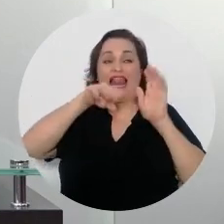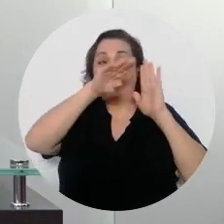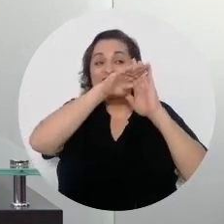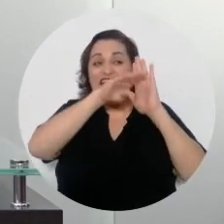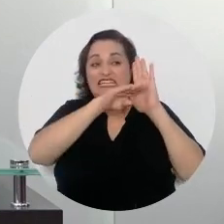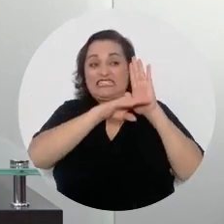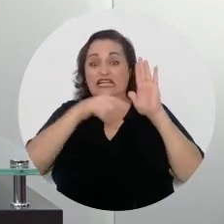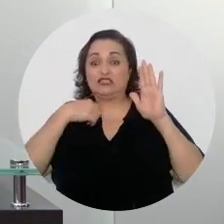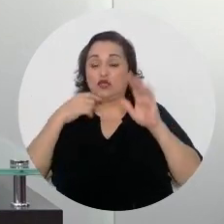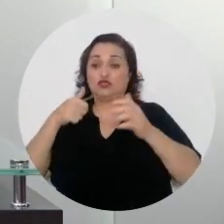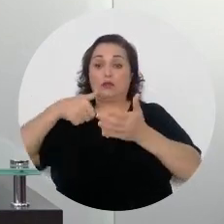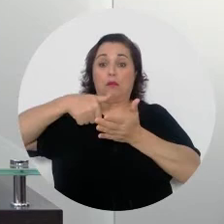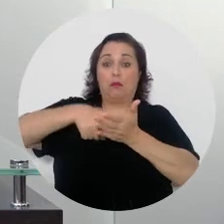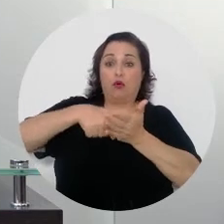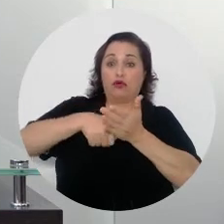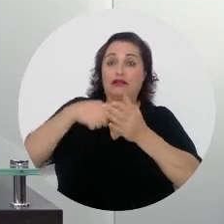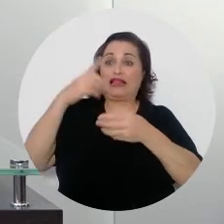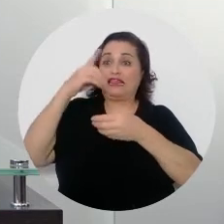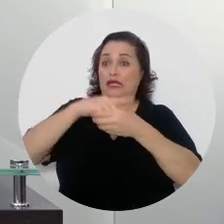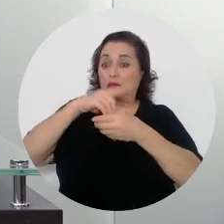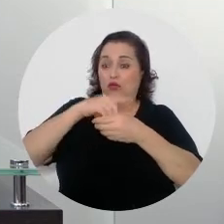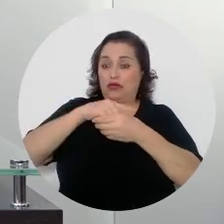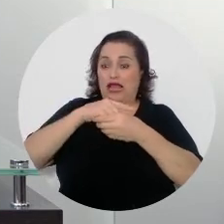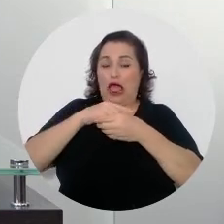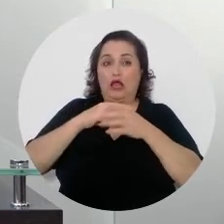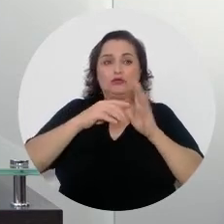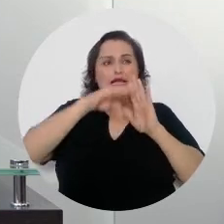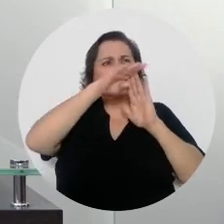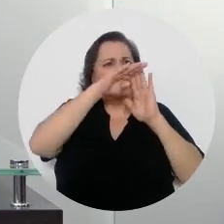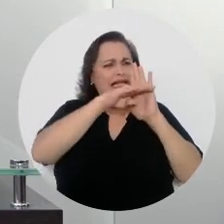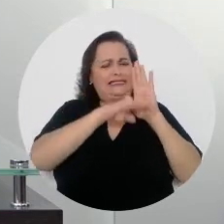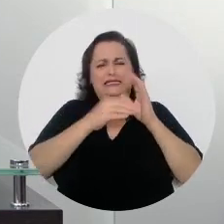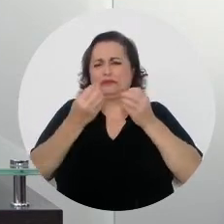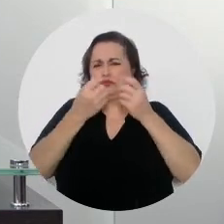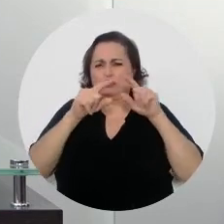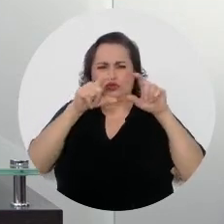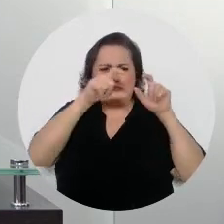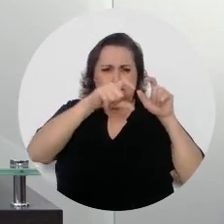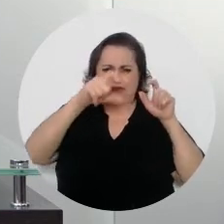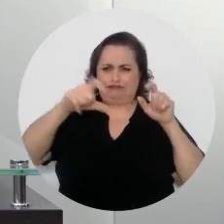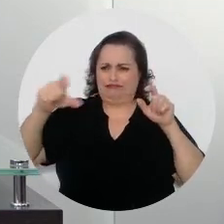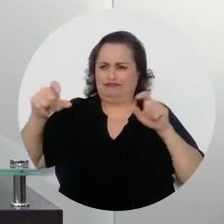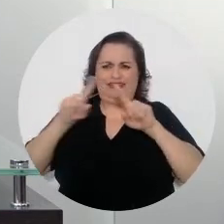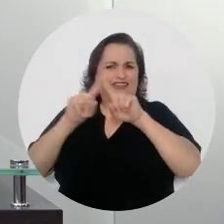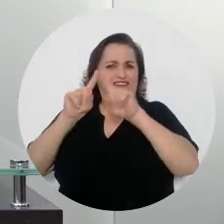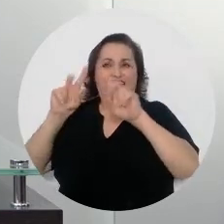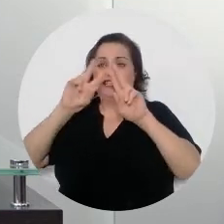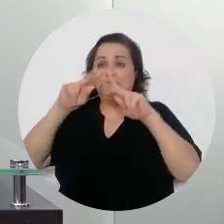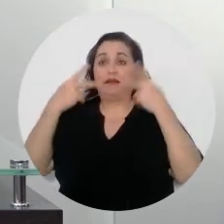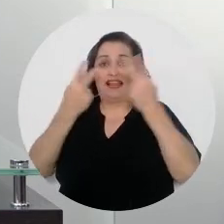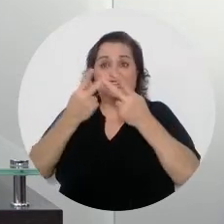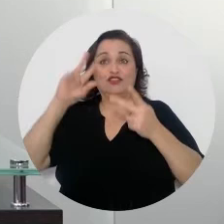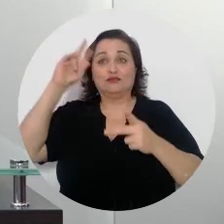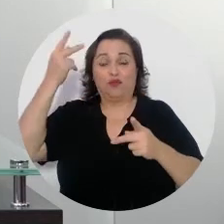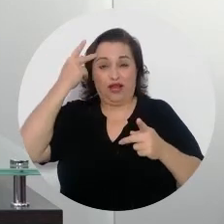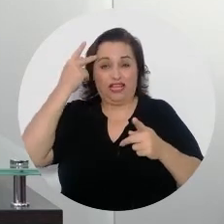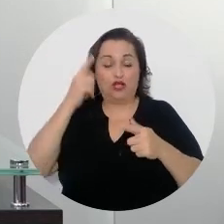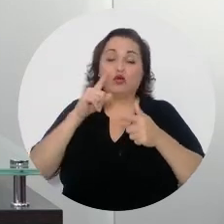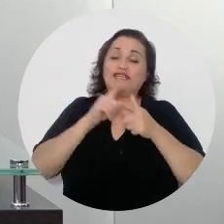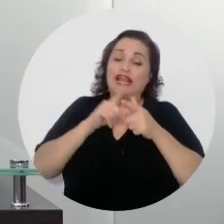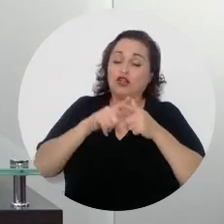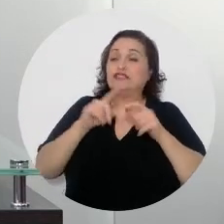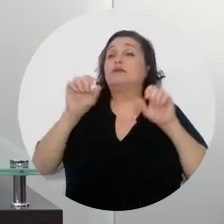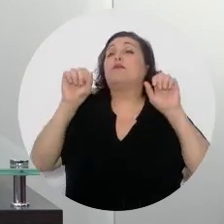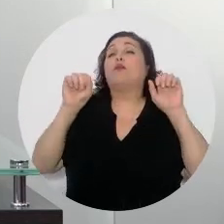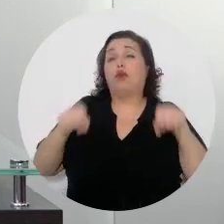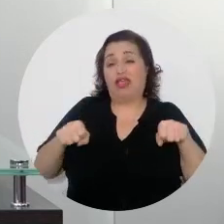las listas cuando votamos por diputados, que son listas bastante grandes con bastantes partidos políticos.